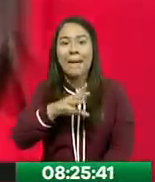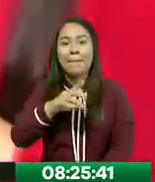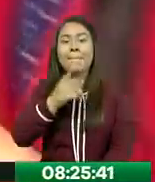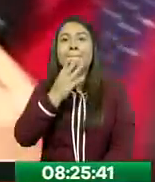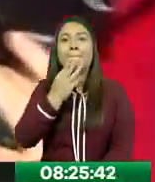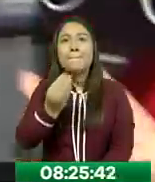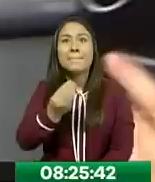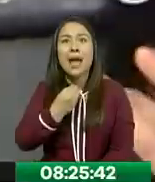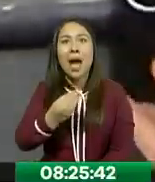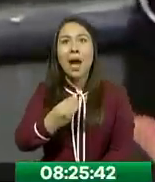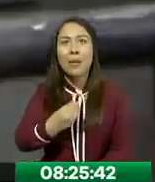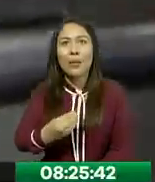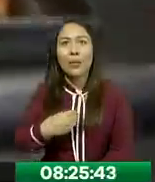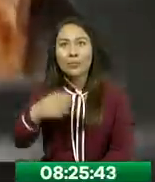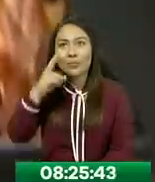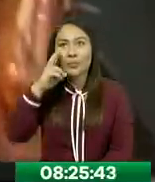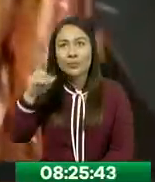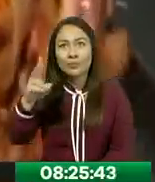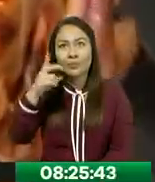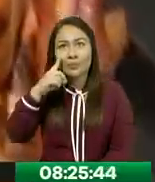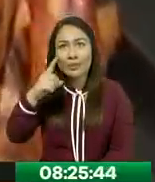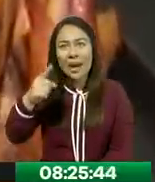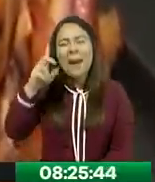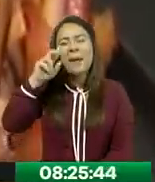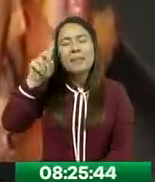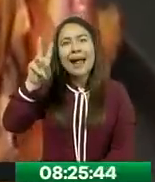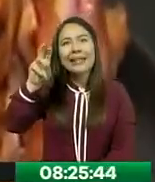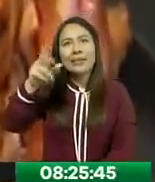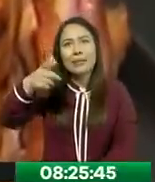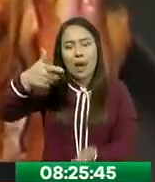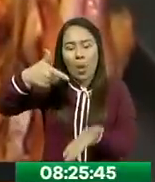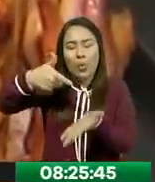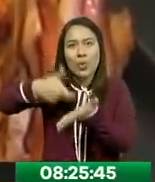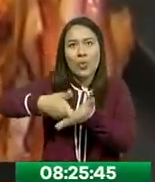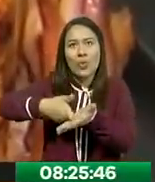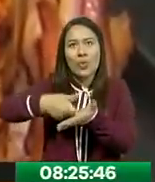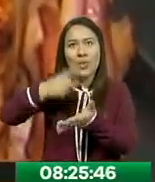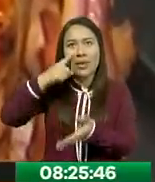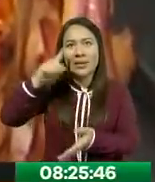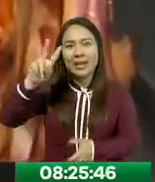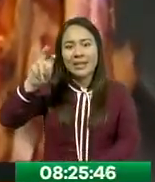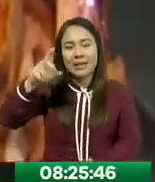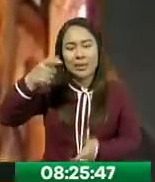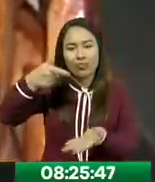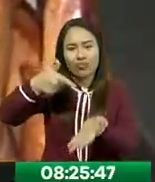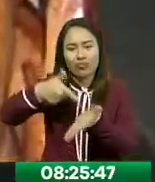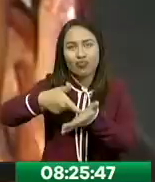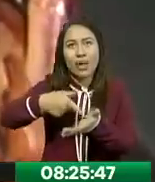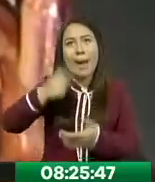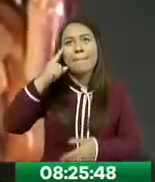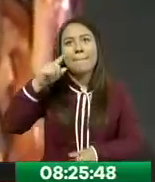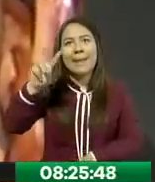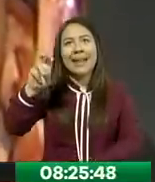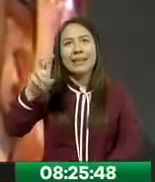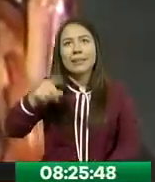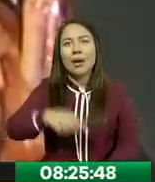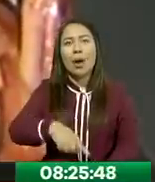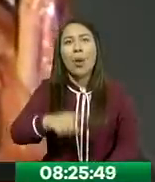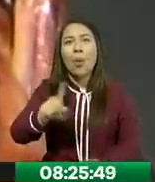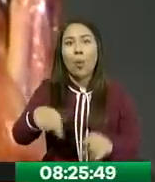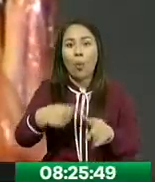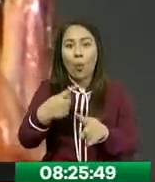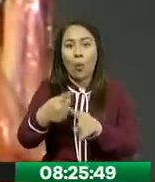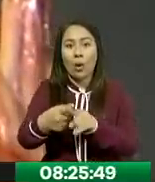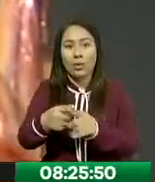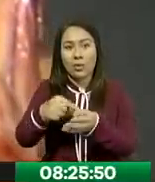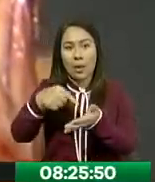Y si ven esta agujita, yo no sé qué es, don Walter, si me puede contar qué es esto. Esa es una válvula de cocción, o sea, una vez que ya la